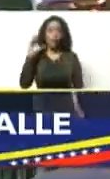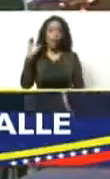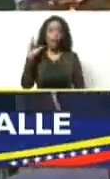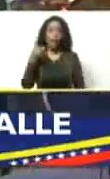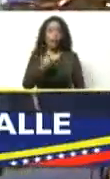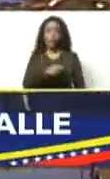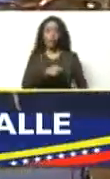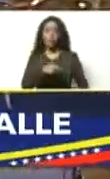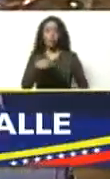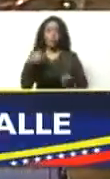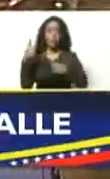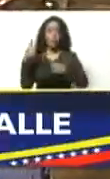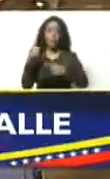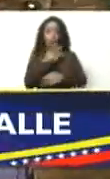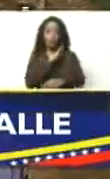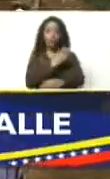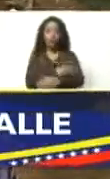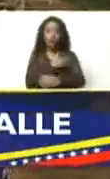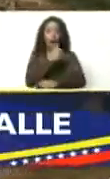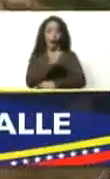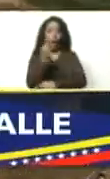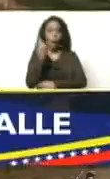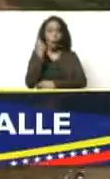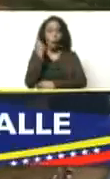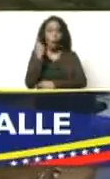van a fortalecer cada uno